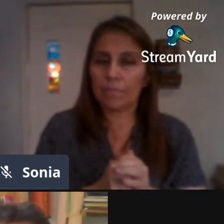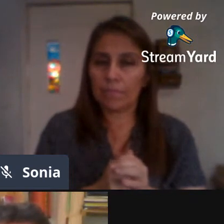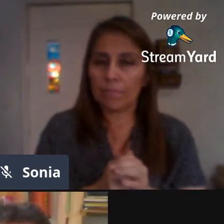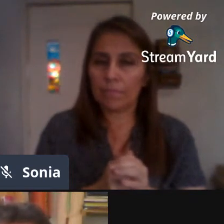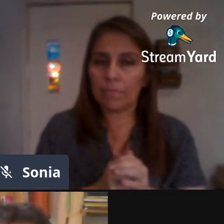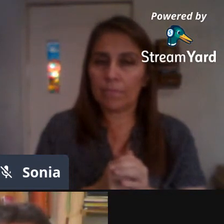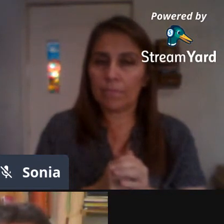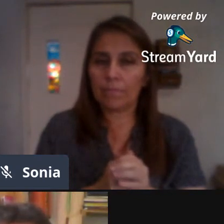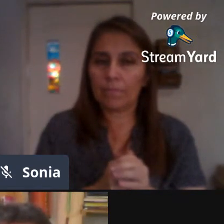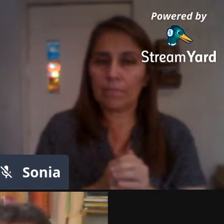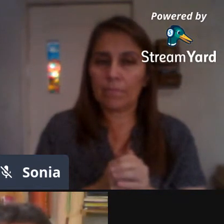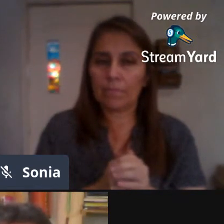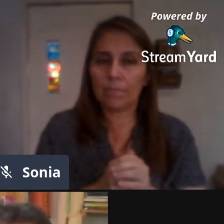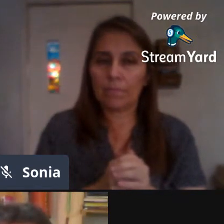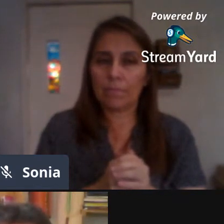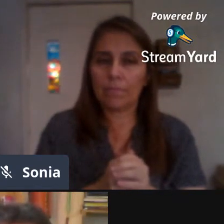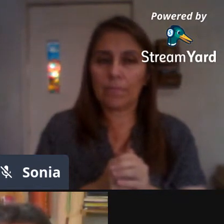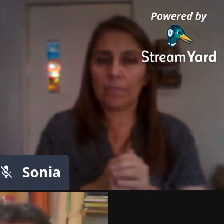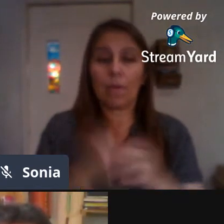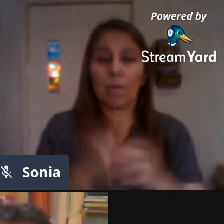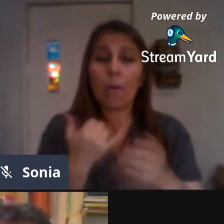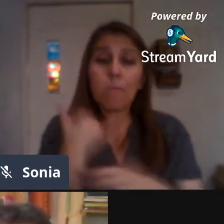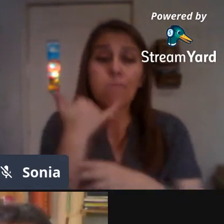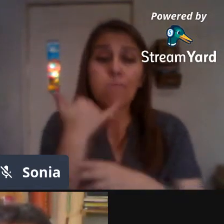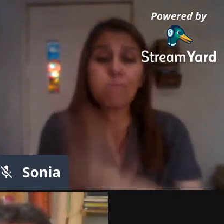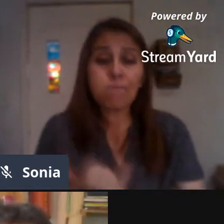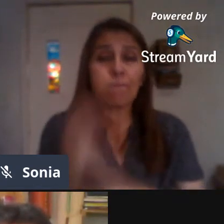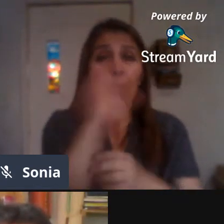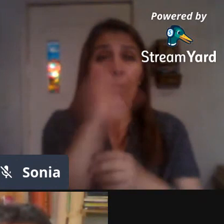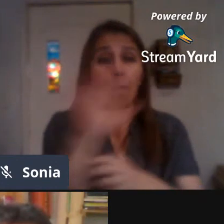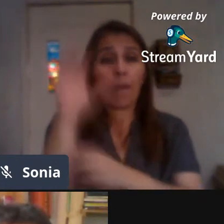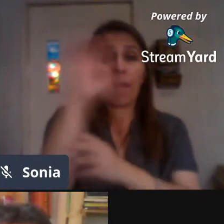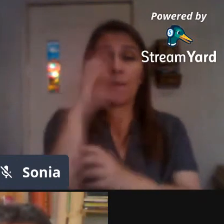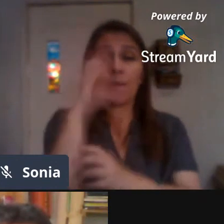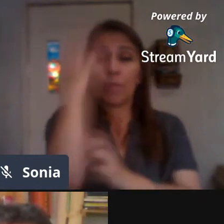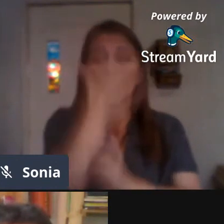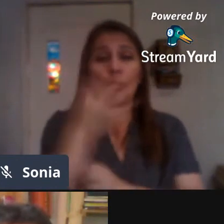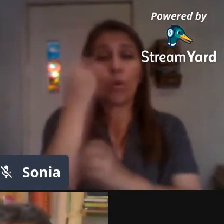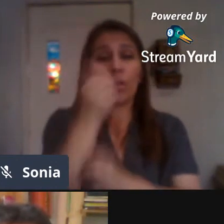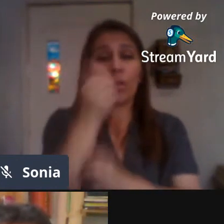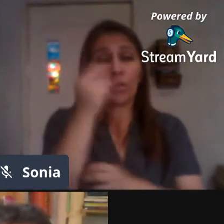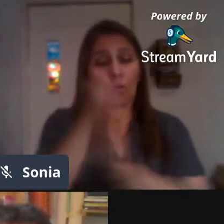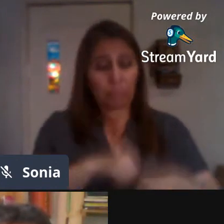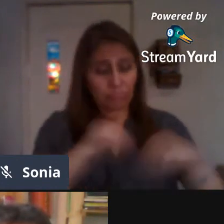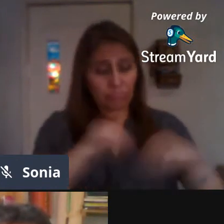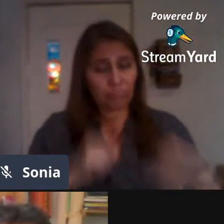en este país bonito de sagrado corazón